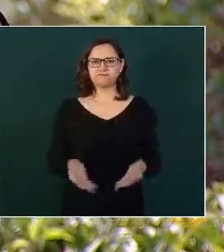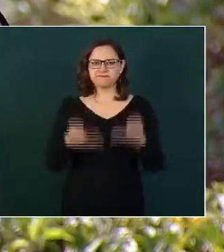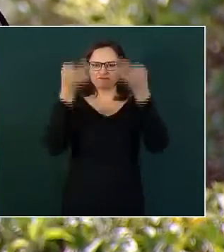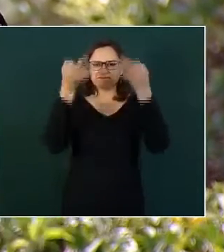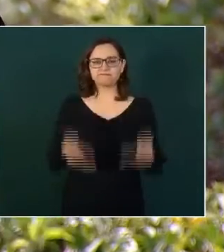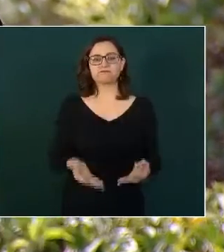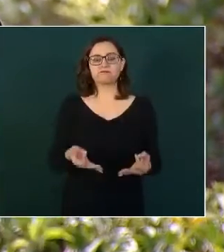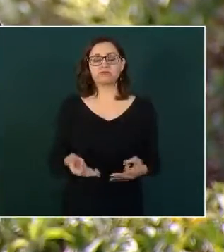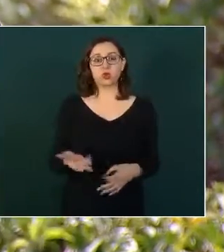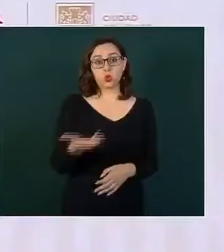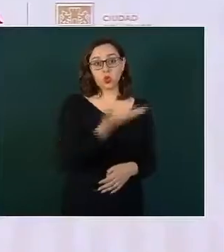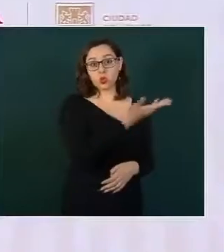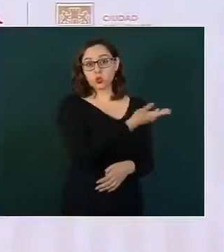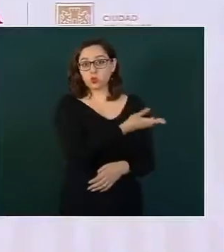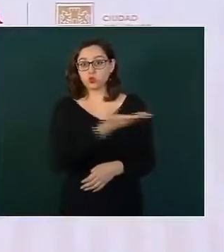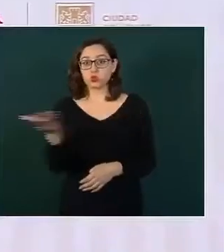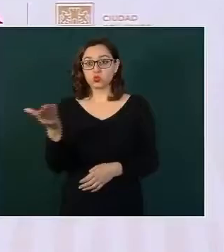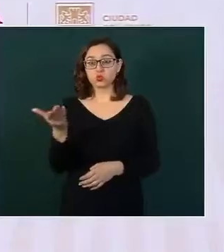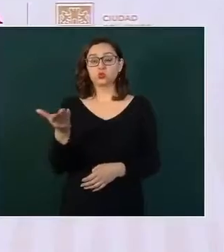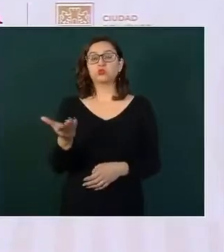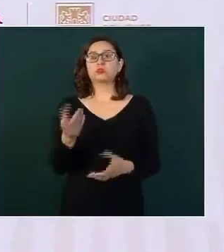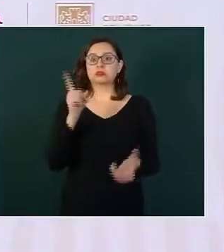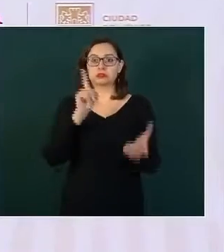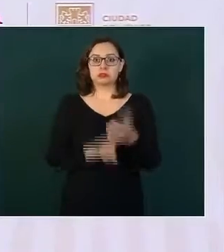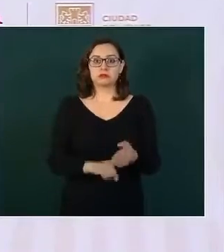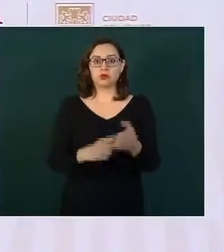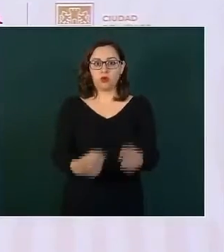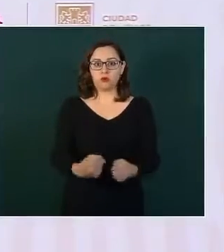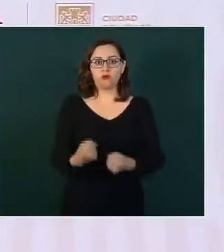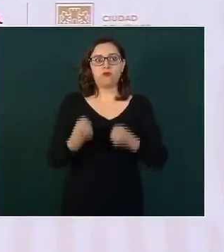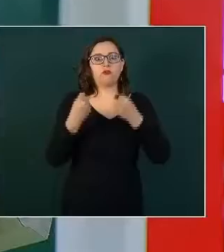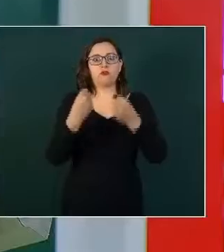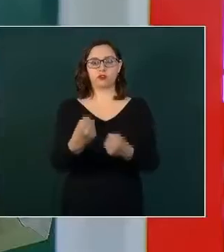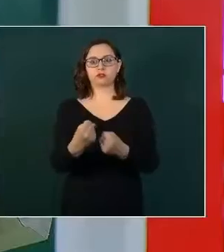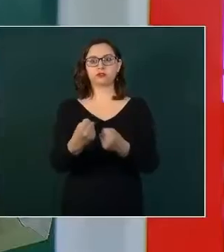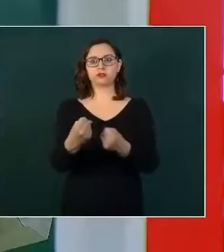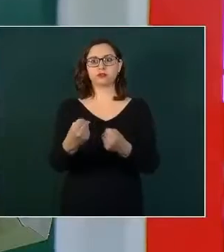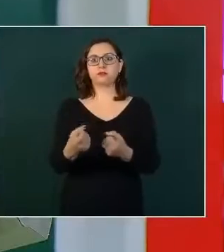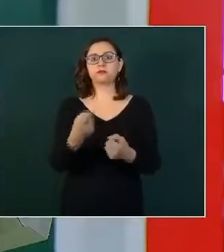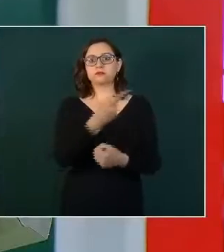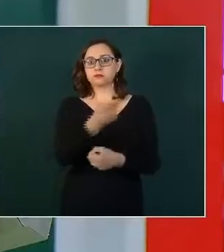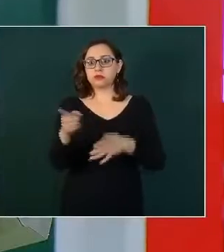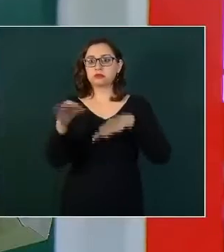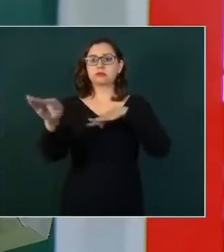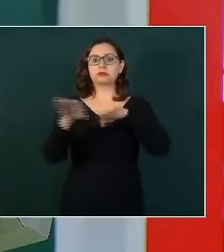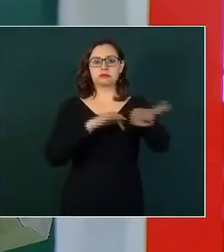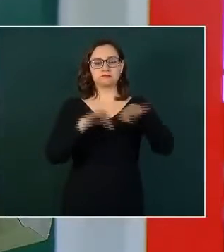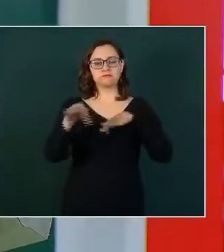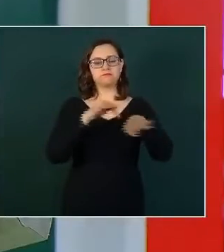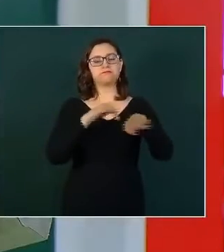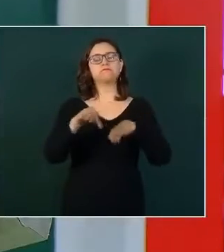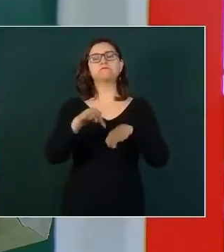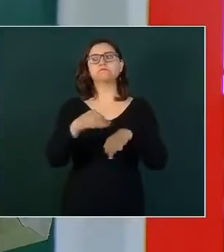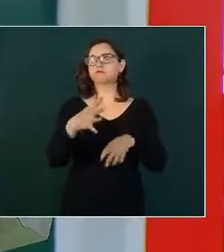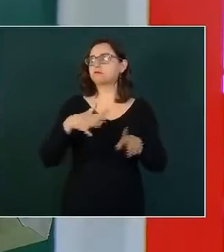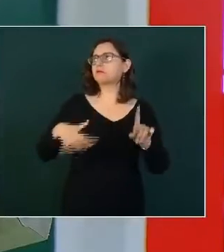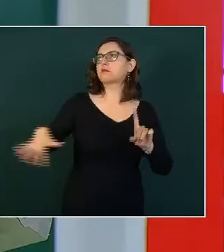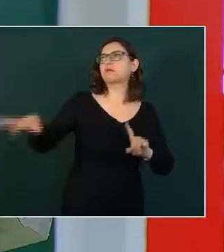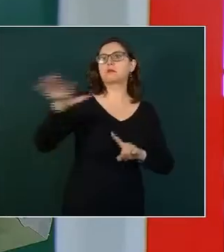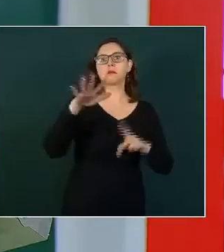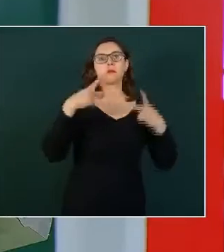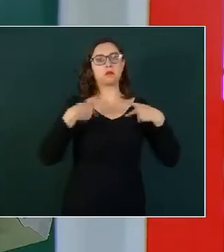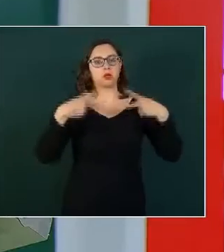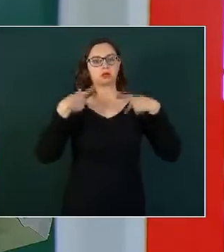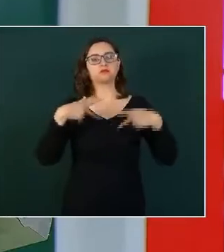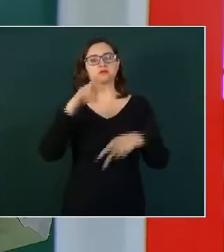Ustedes son el alma de esta Fuerza Armada y su valiosa labor es plenamente reconocida por la sociedad y